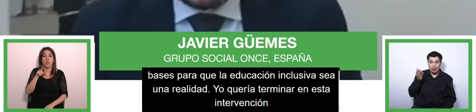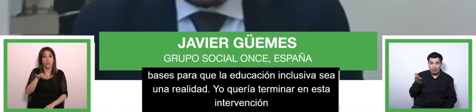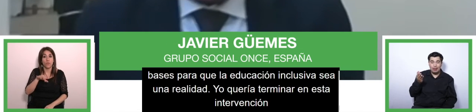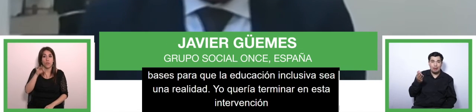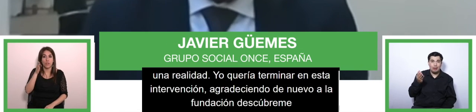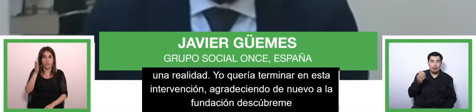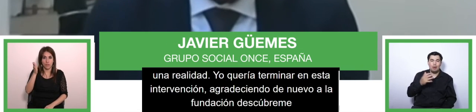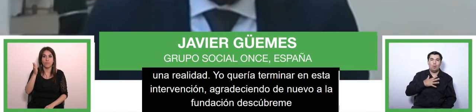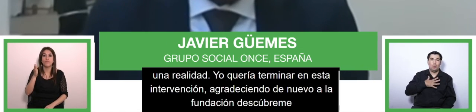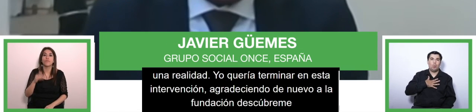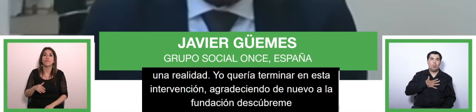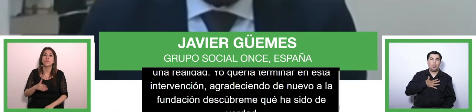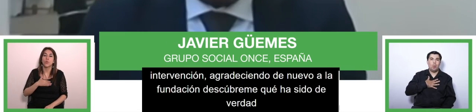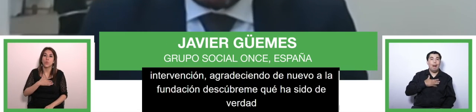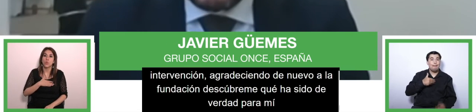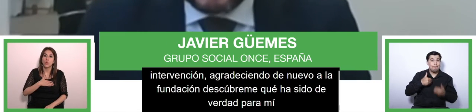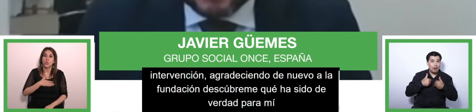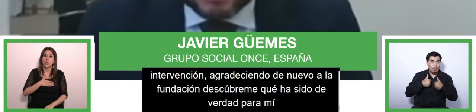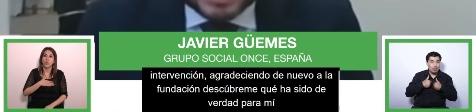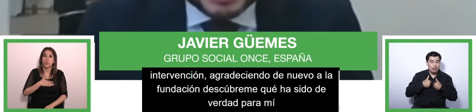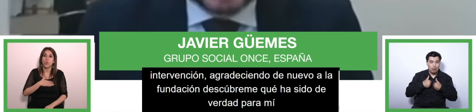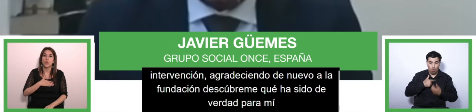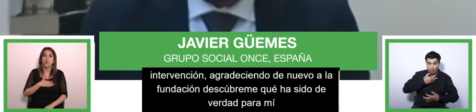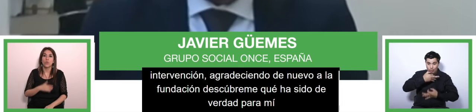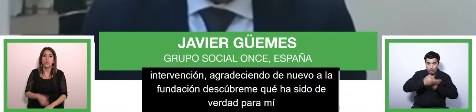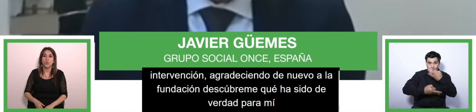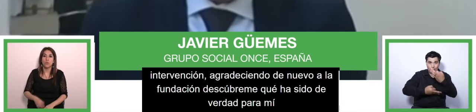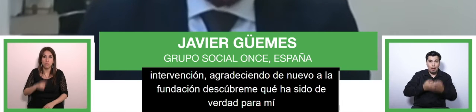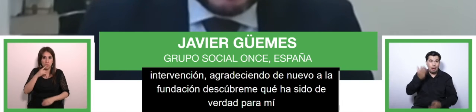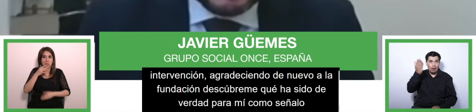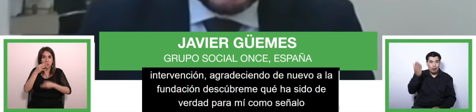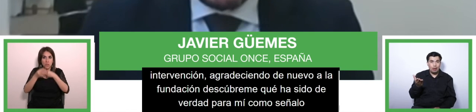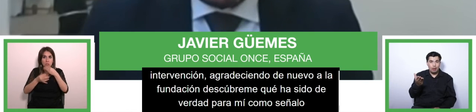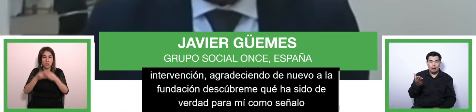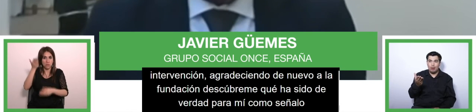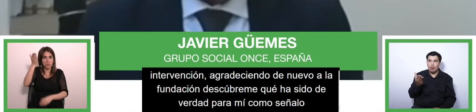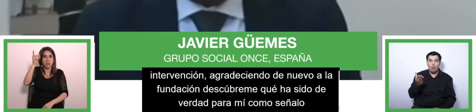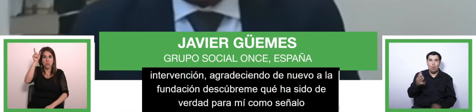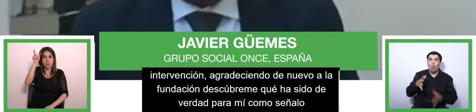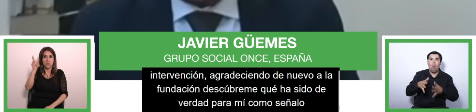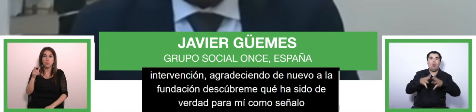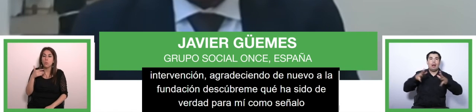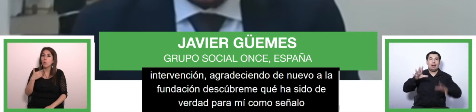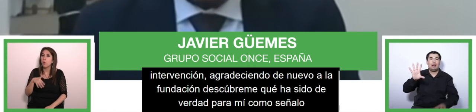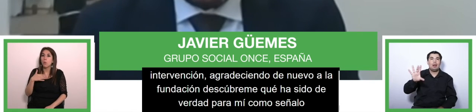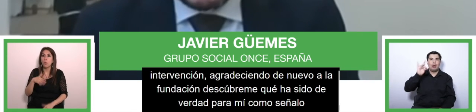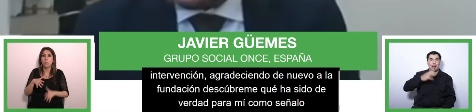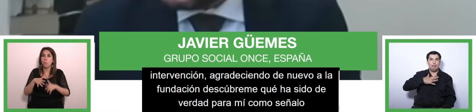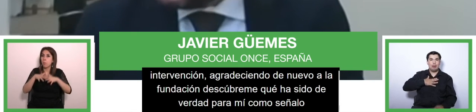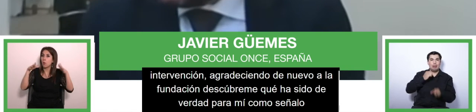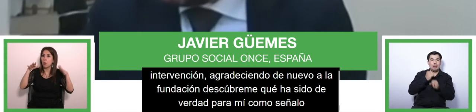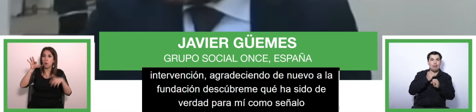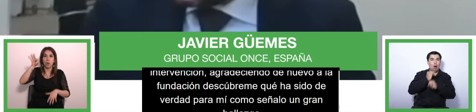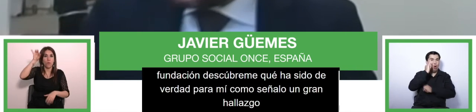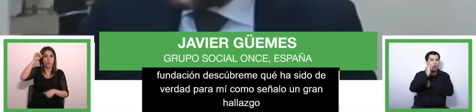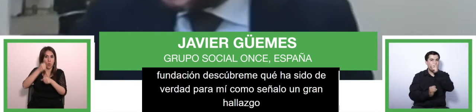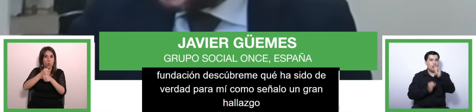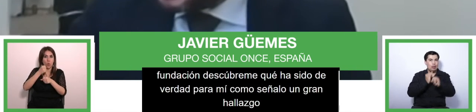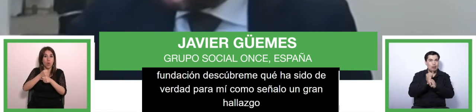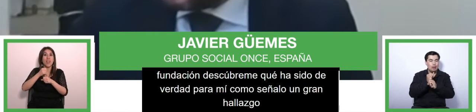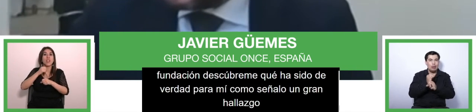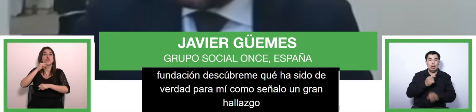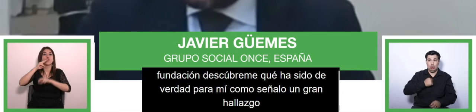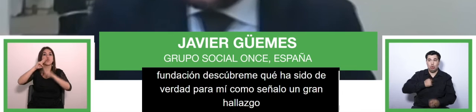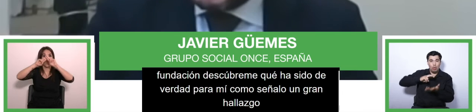para mí, como señalo, un gran hallazgo en mi trabajo internacional y en el que de